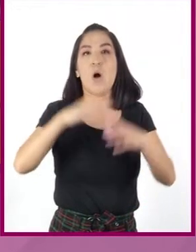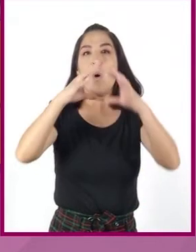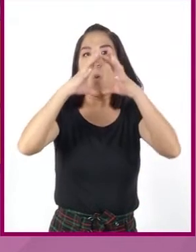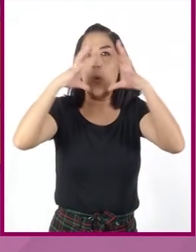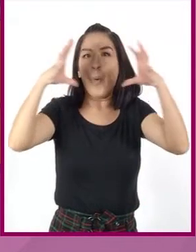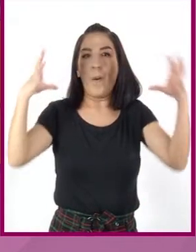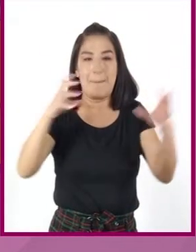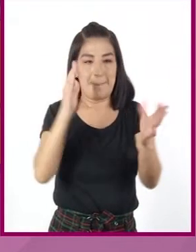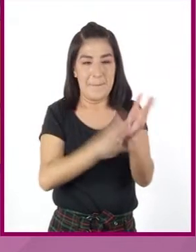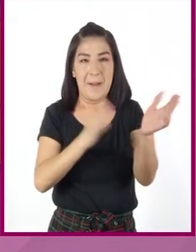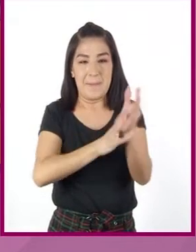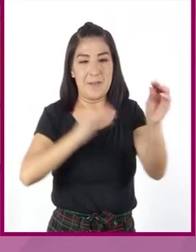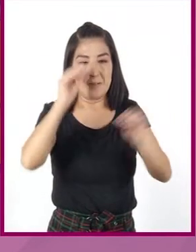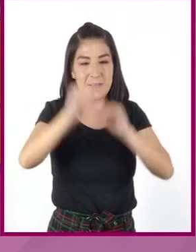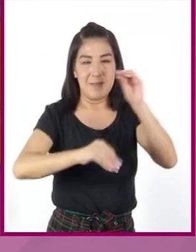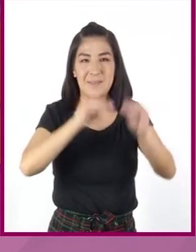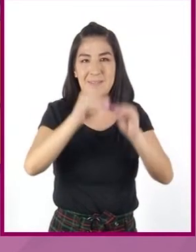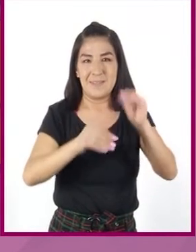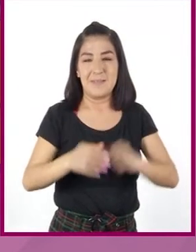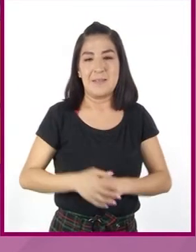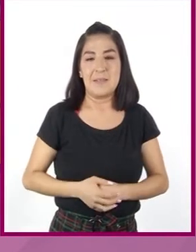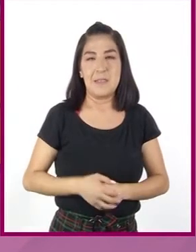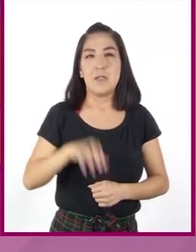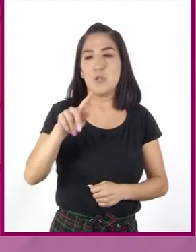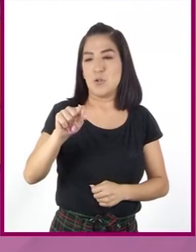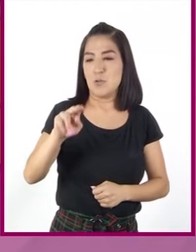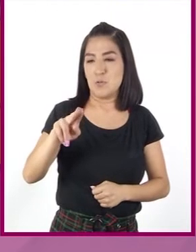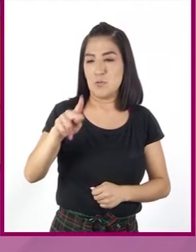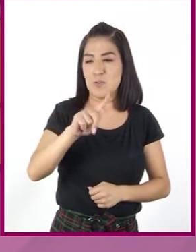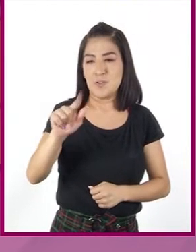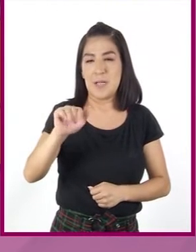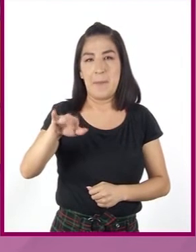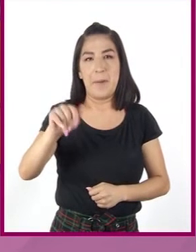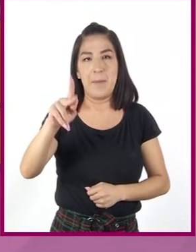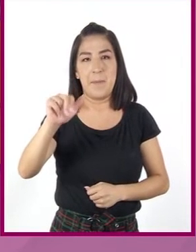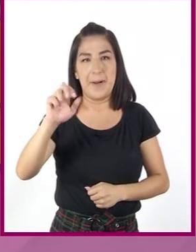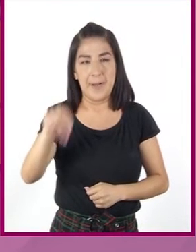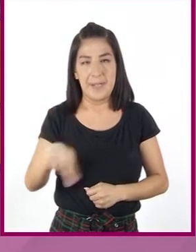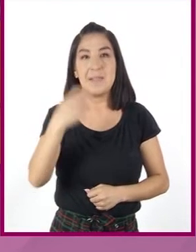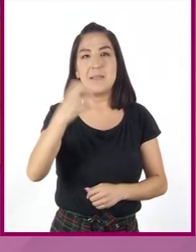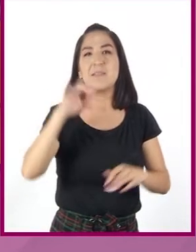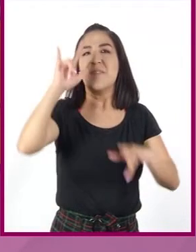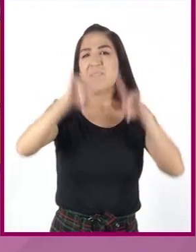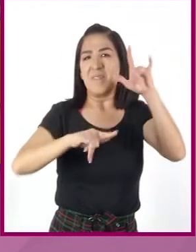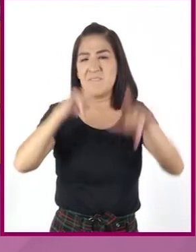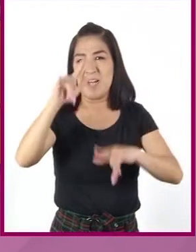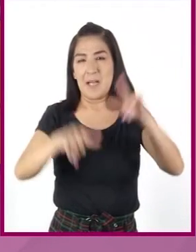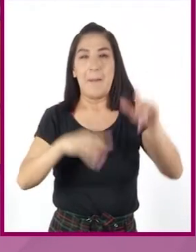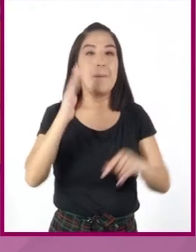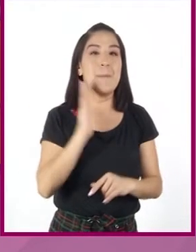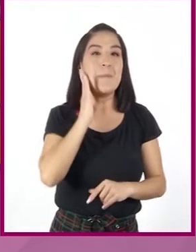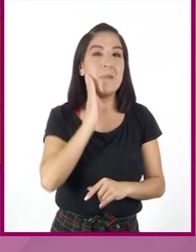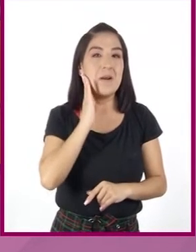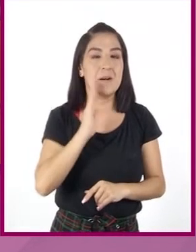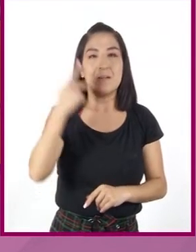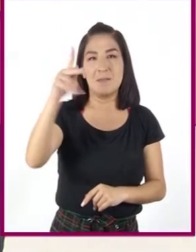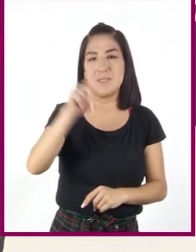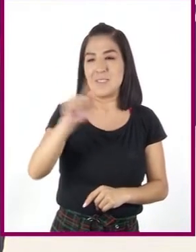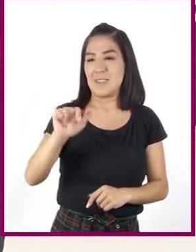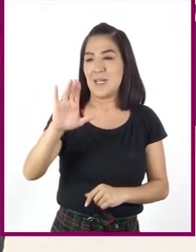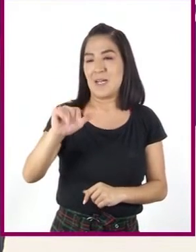de Songosotla y Tuzamapán de Galeana o la Feria de la Manzana en